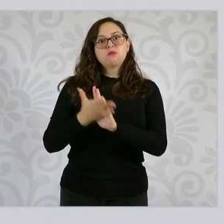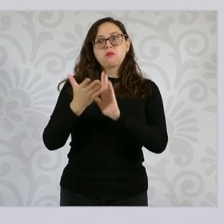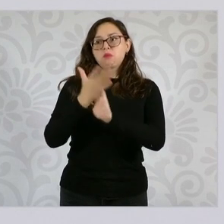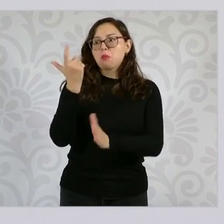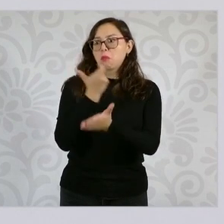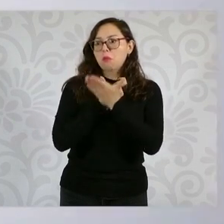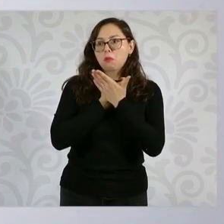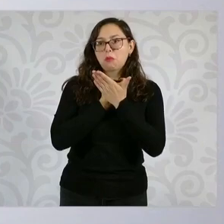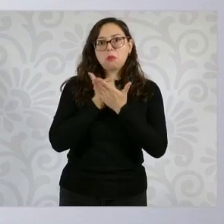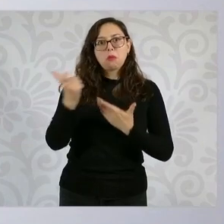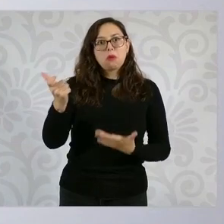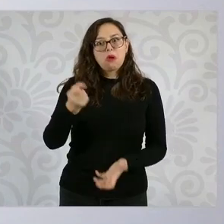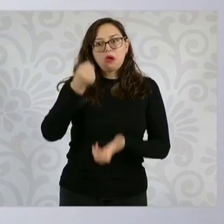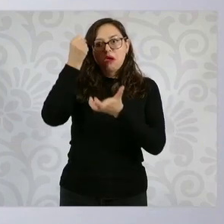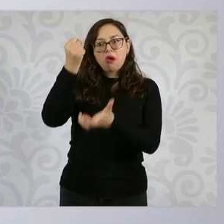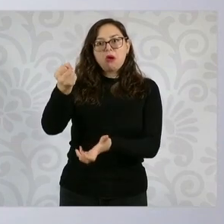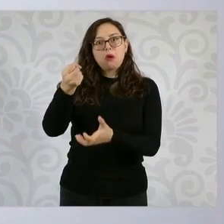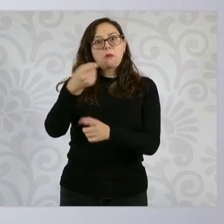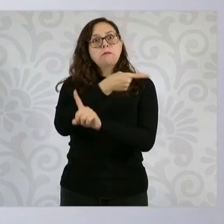se hace en la mitad del tiempo,